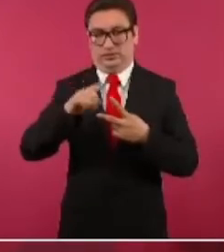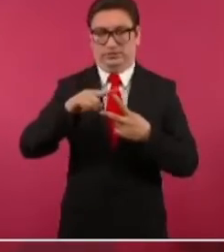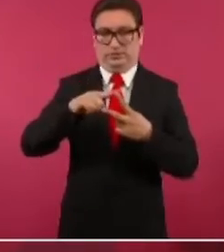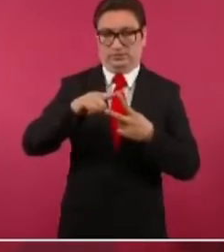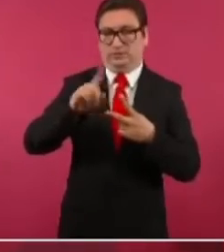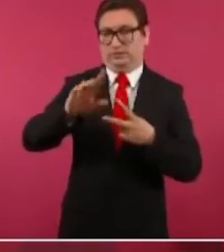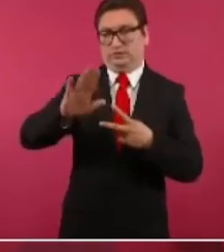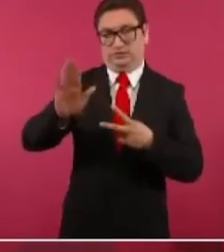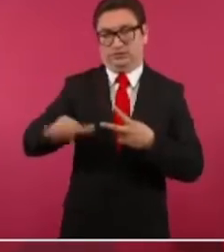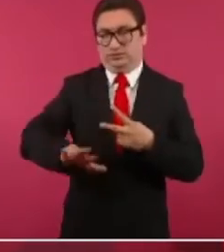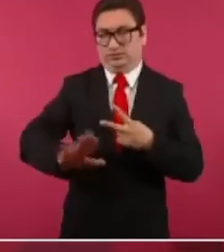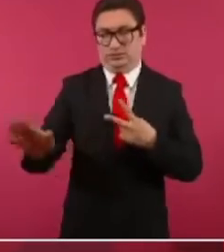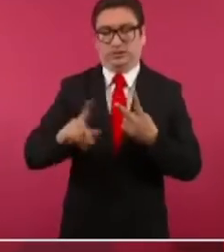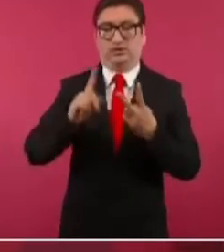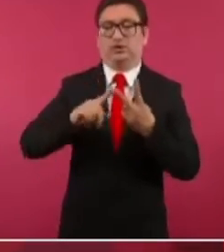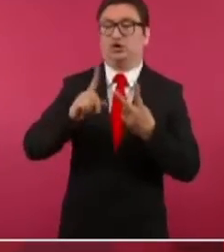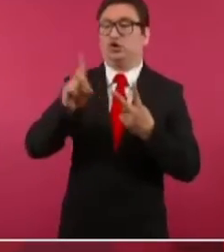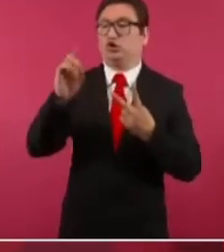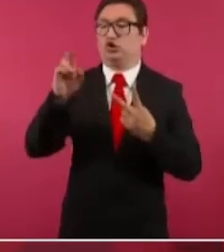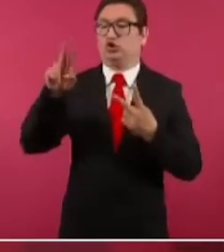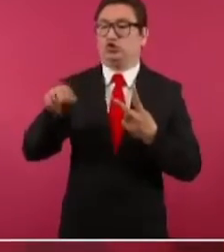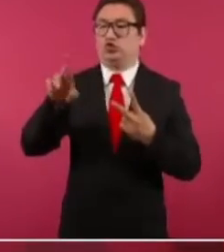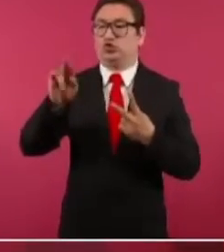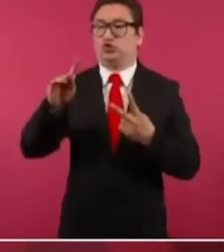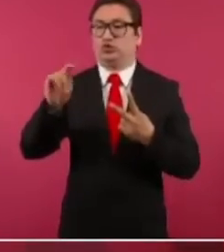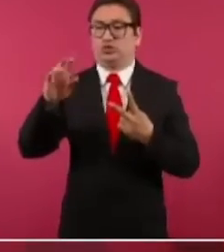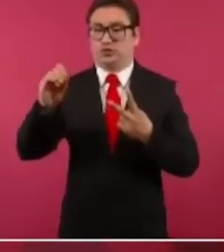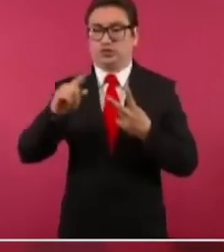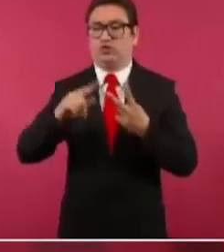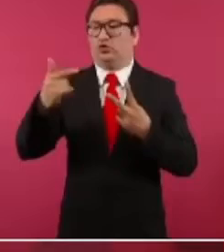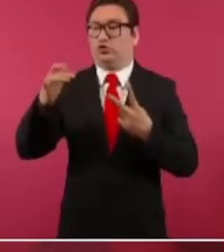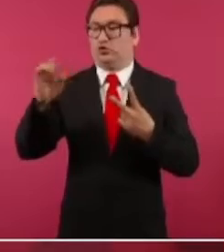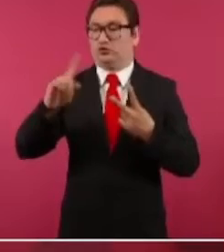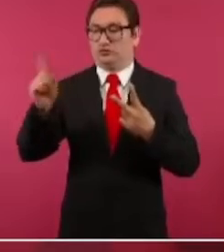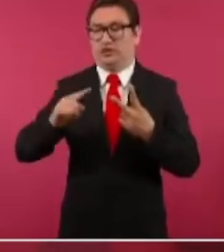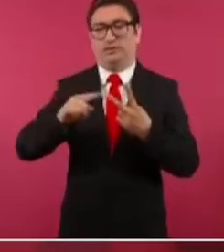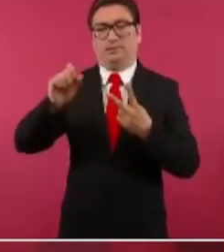finado, y de don Roberto González, nieto también, finado.